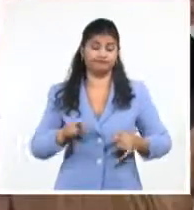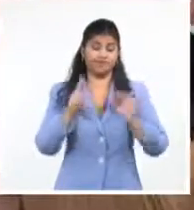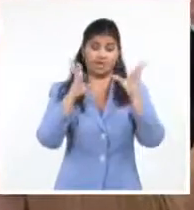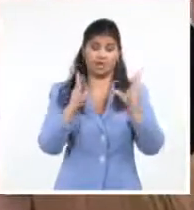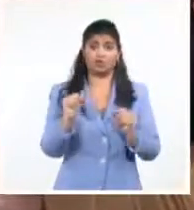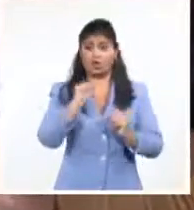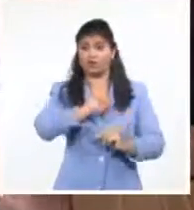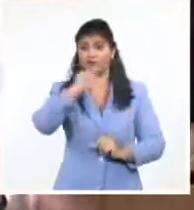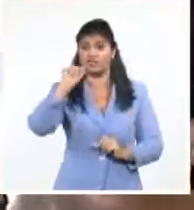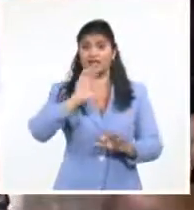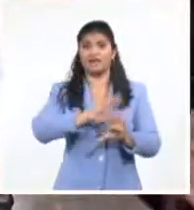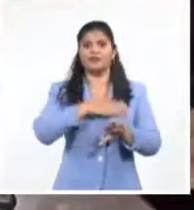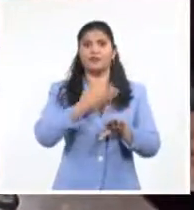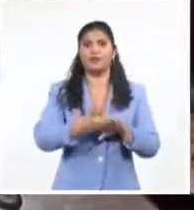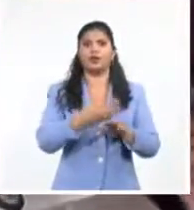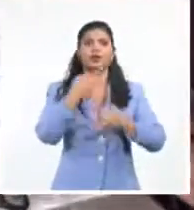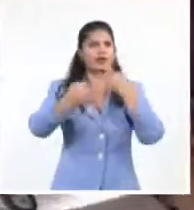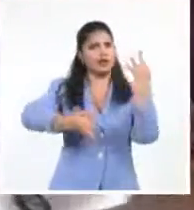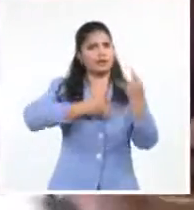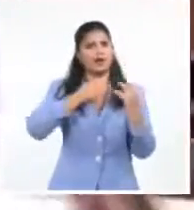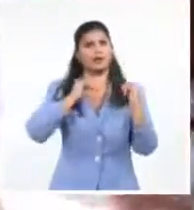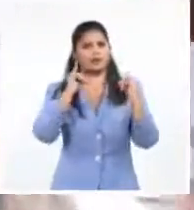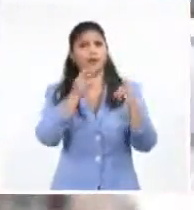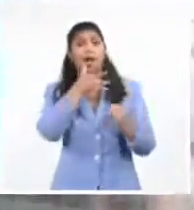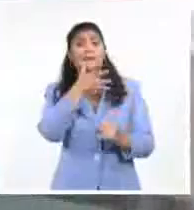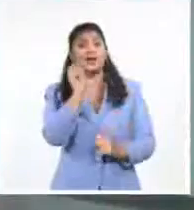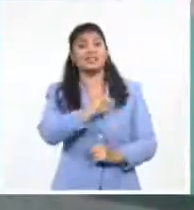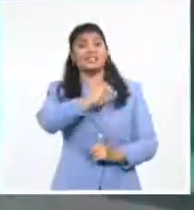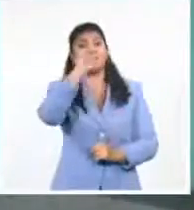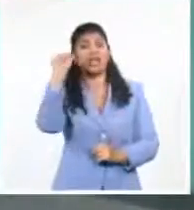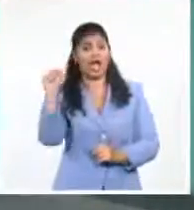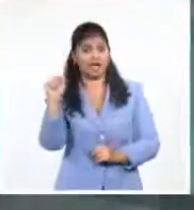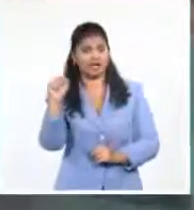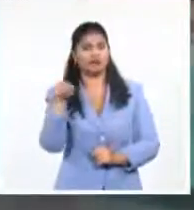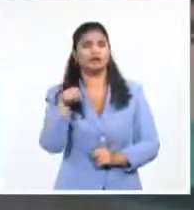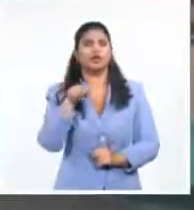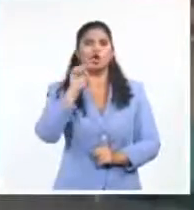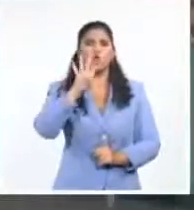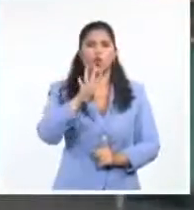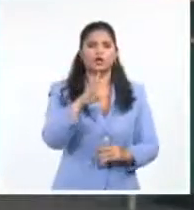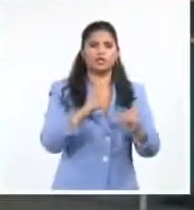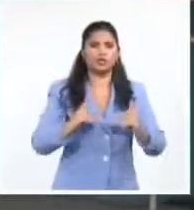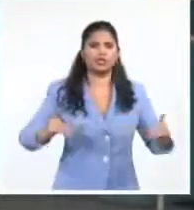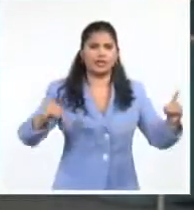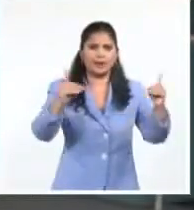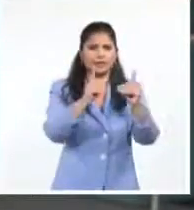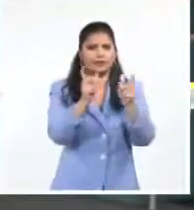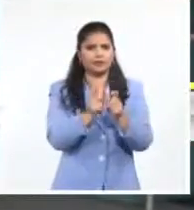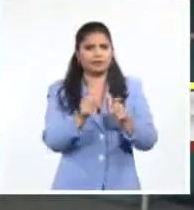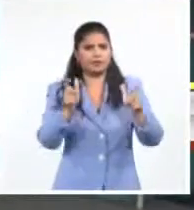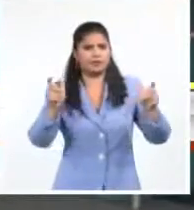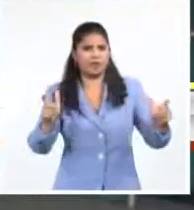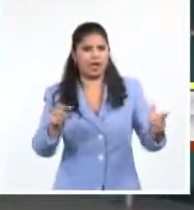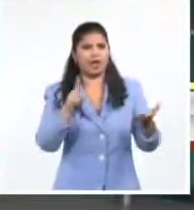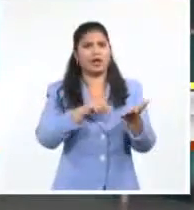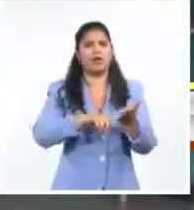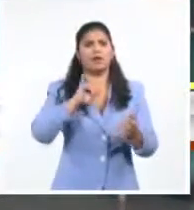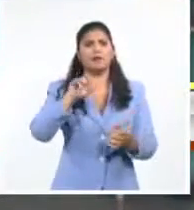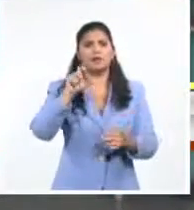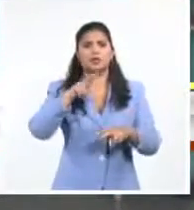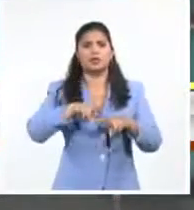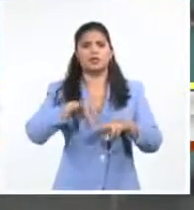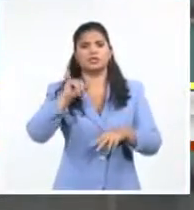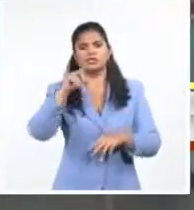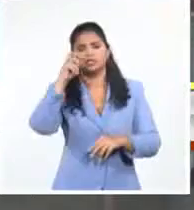conocerán más adelante, ya se habla de victoria del correísmo con el triunfo en los 4 departamentos más poblados, Pichincha, Guayas, Manabí